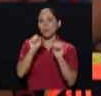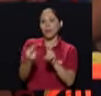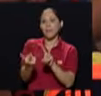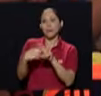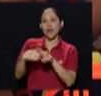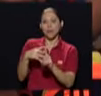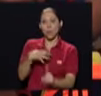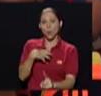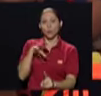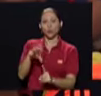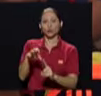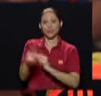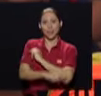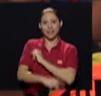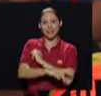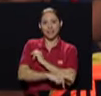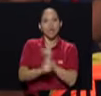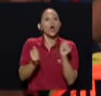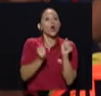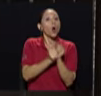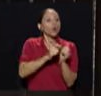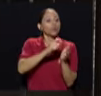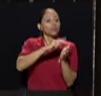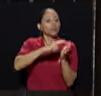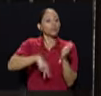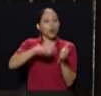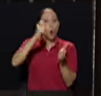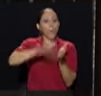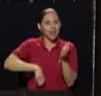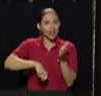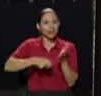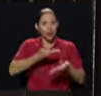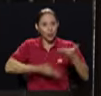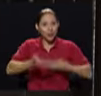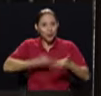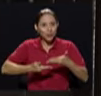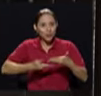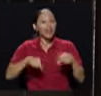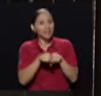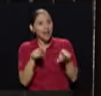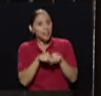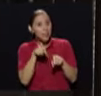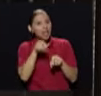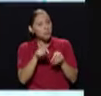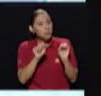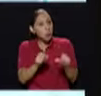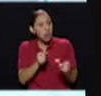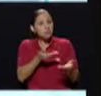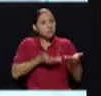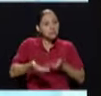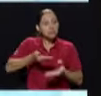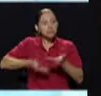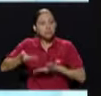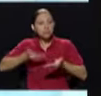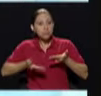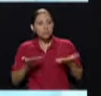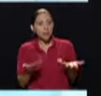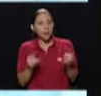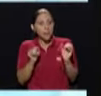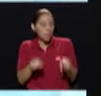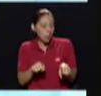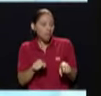de acuerdo a marcos de convenios, de colaboraciones. También se generan este tipo de conversaciones en las